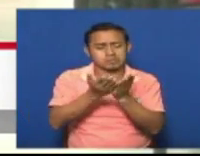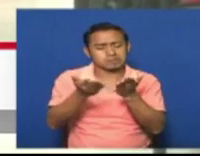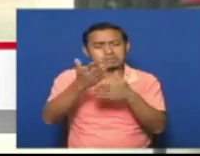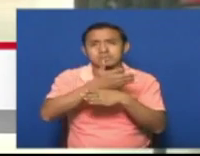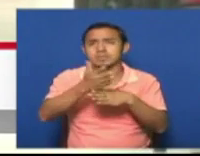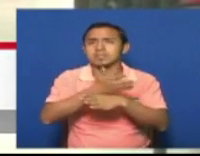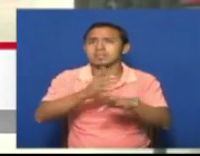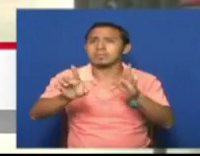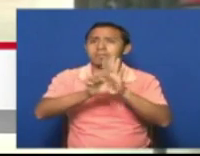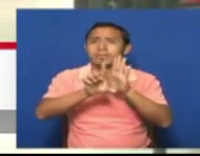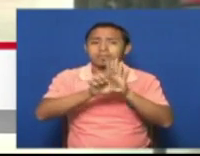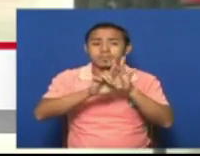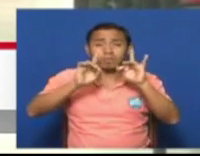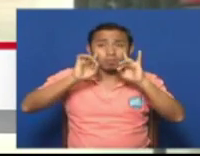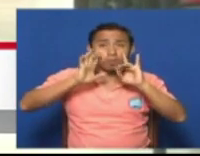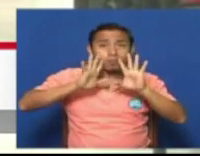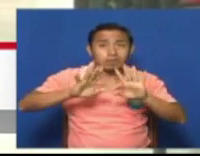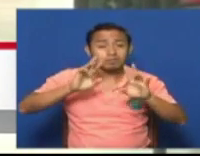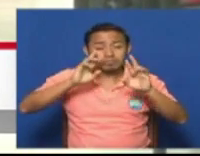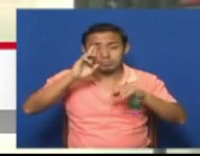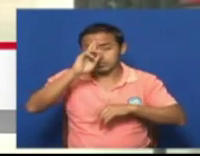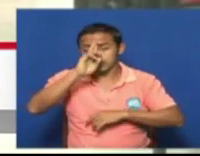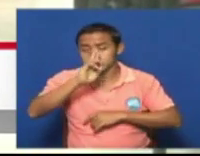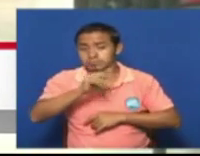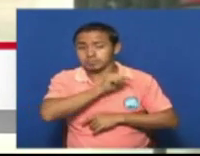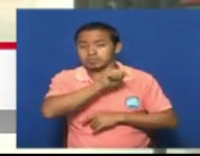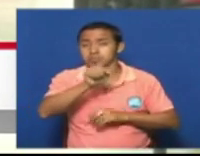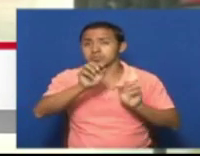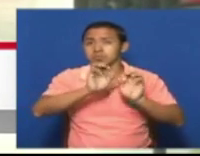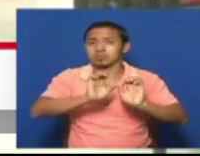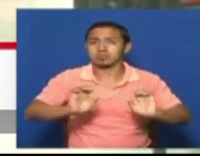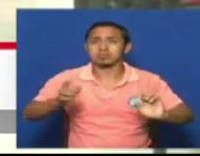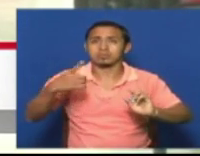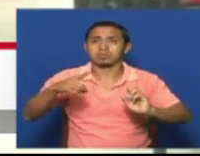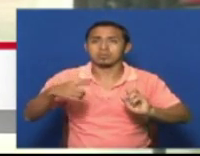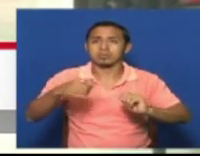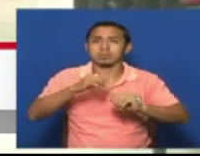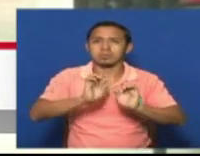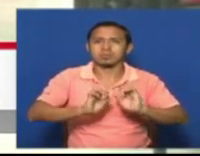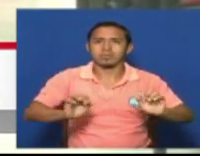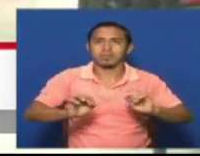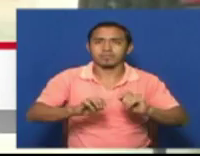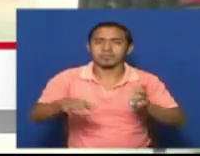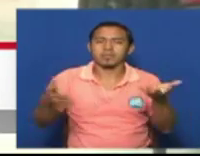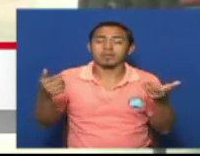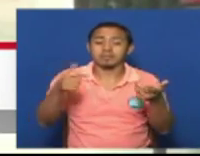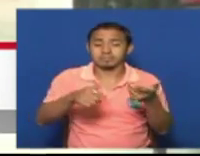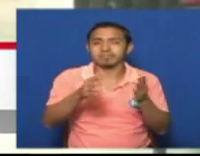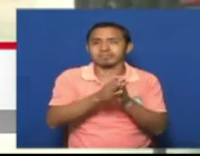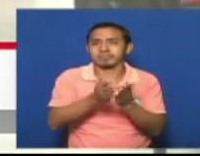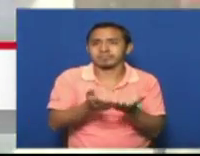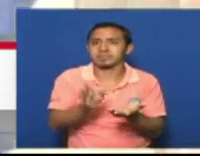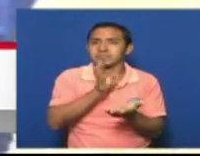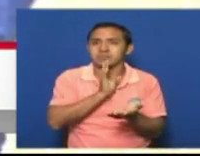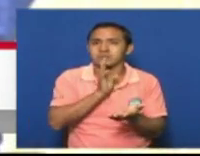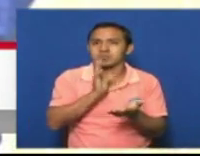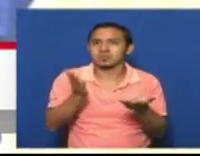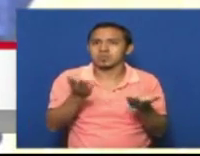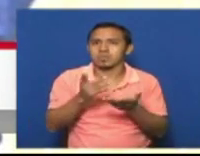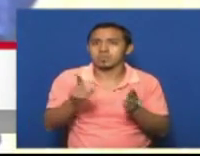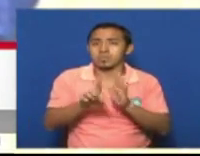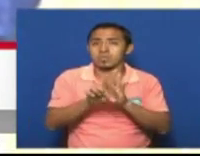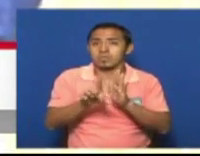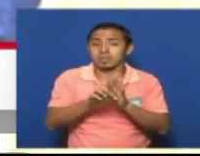tutelan y resguardan los derechos de la niñez y de eso trata el libro como la convención viene a